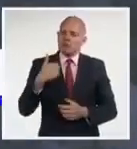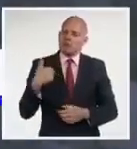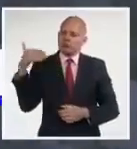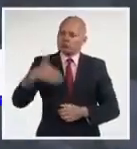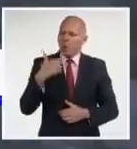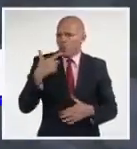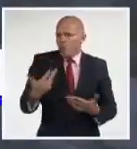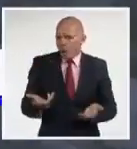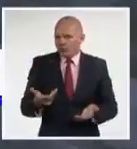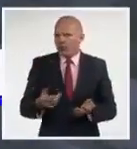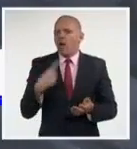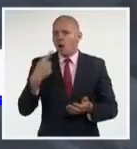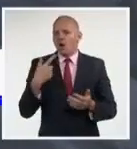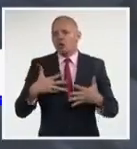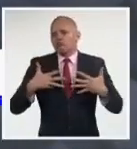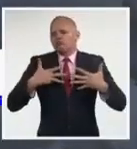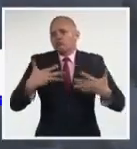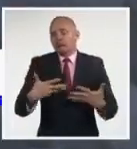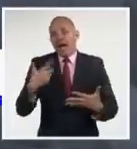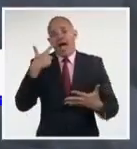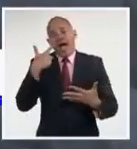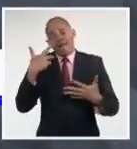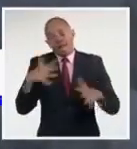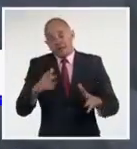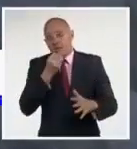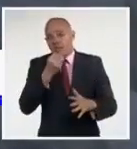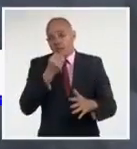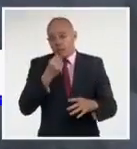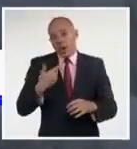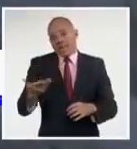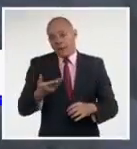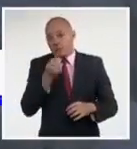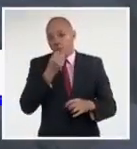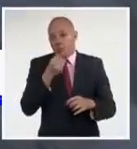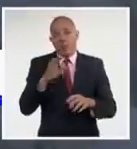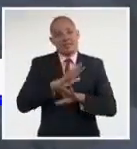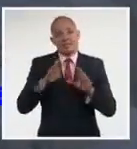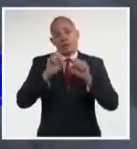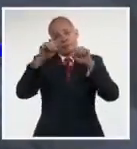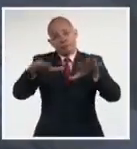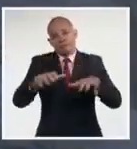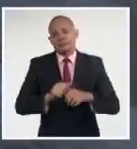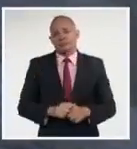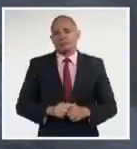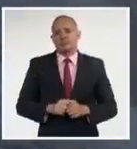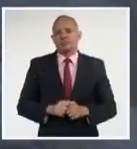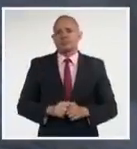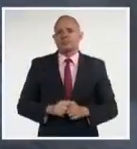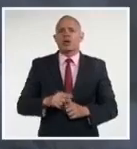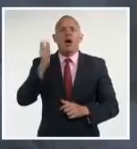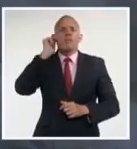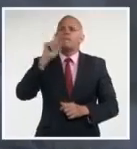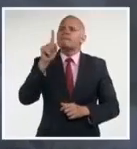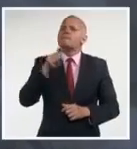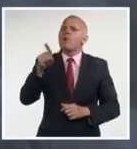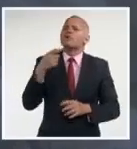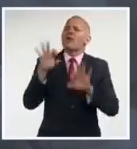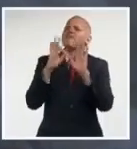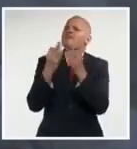venimos a eso, a tratar de lo más rápido posible restablecer el servicio eléctrico en La Habana. Has dejado familia y has dejado tu